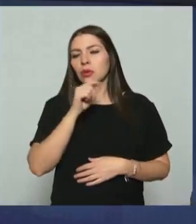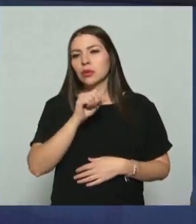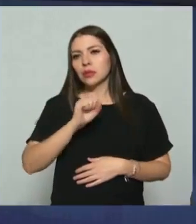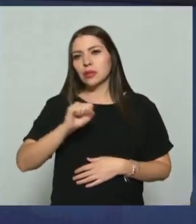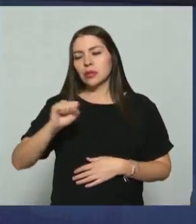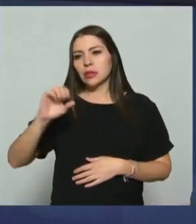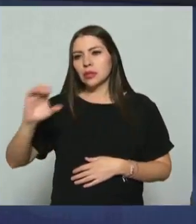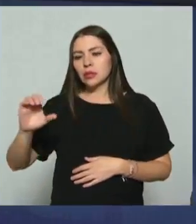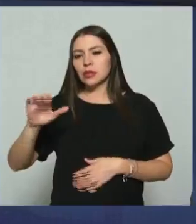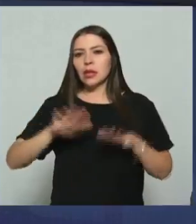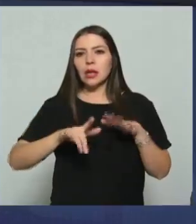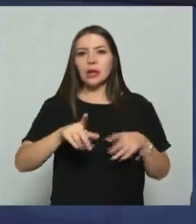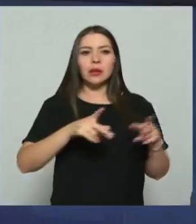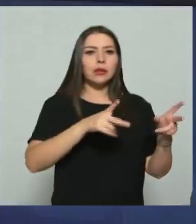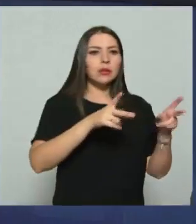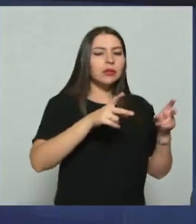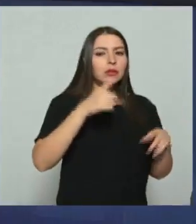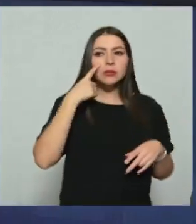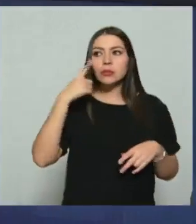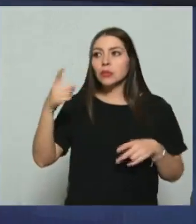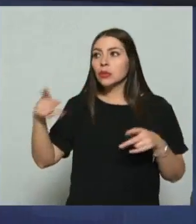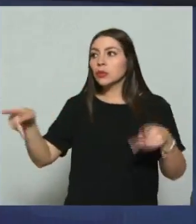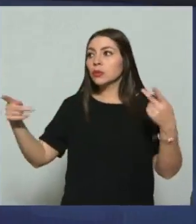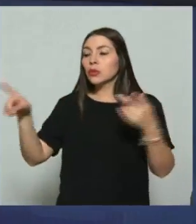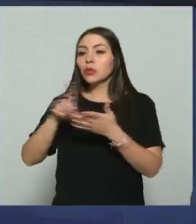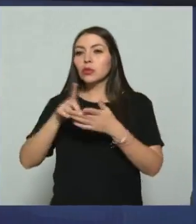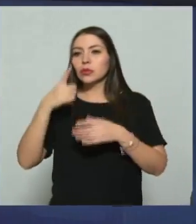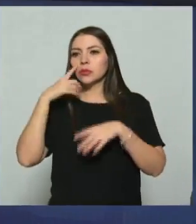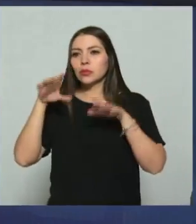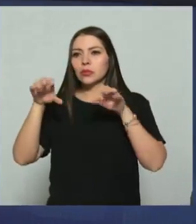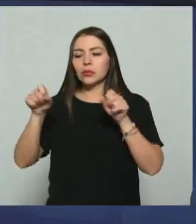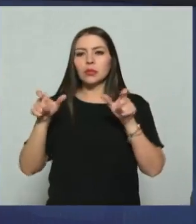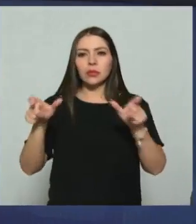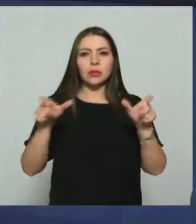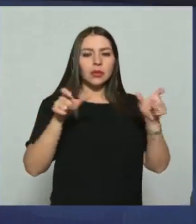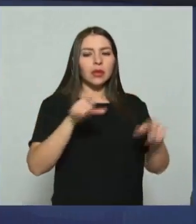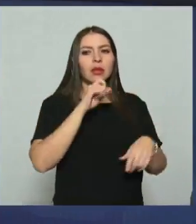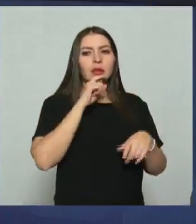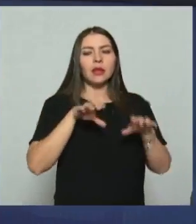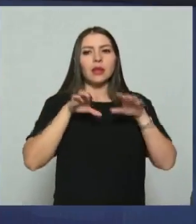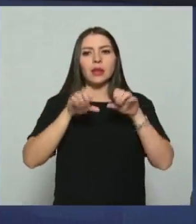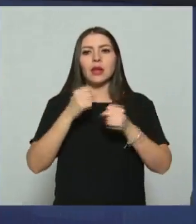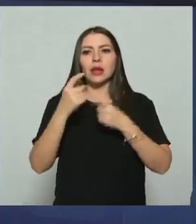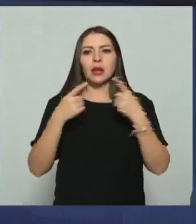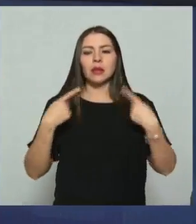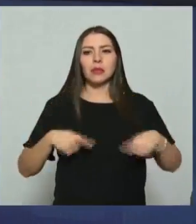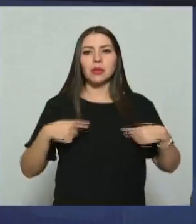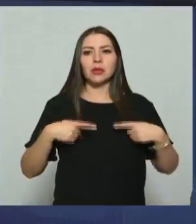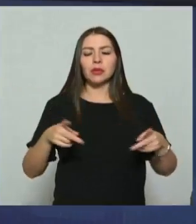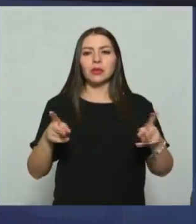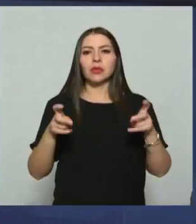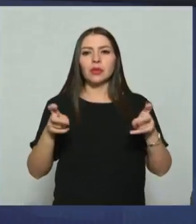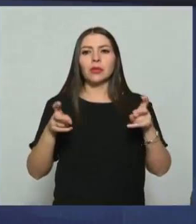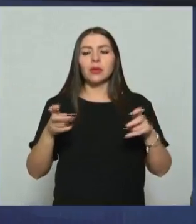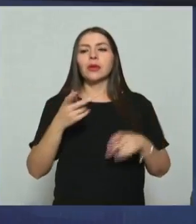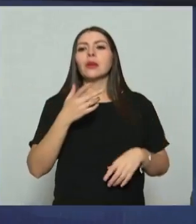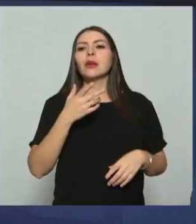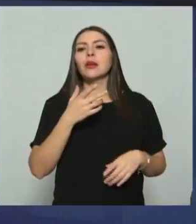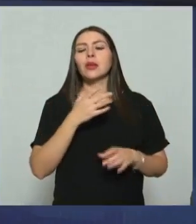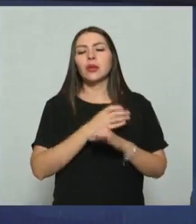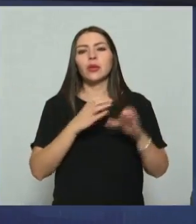operativos deteniendo venta de este tipo de cosas. Hemos detenido también a gente por huachicoleo y hemos